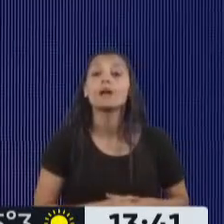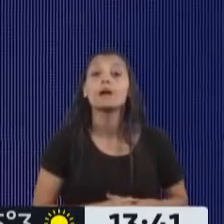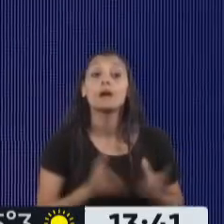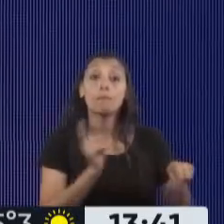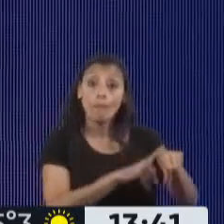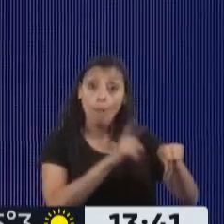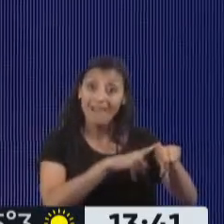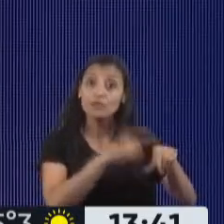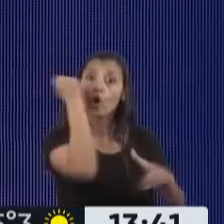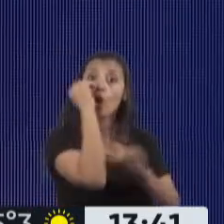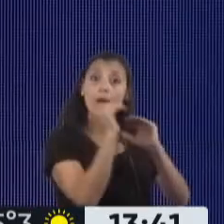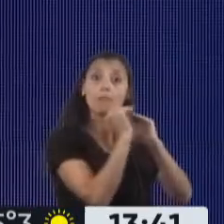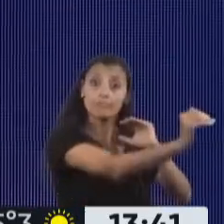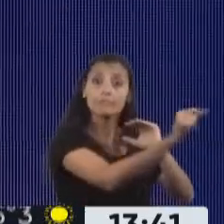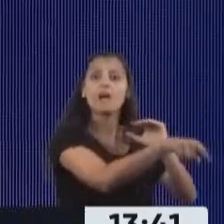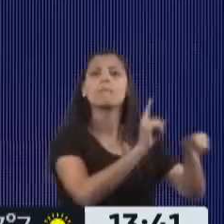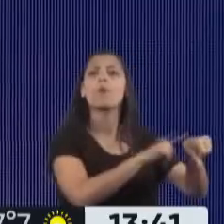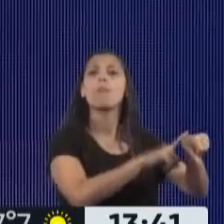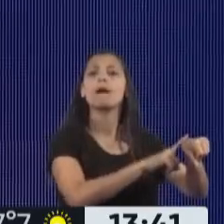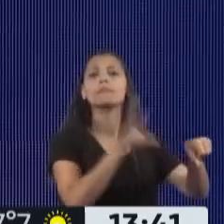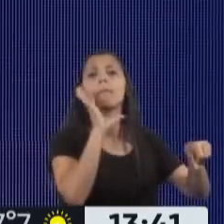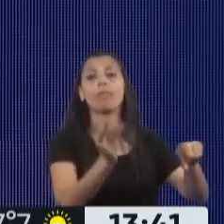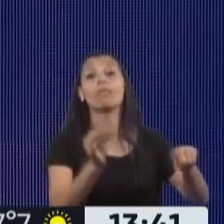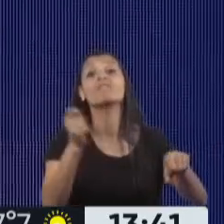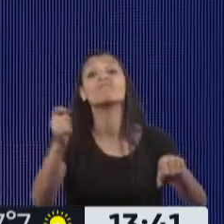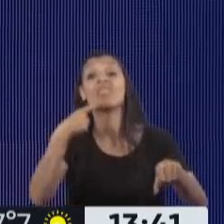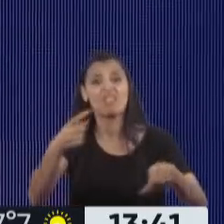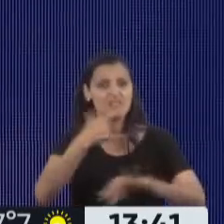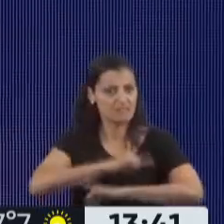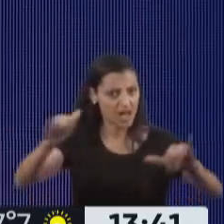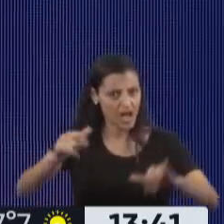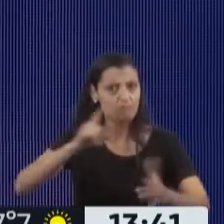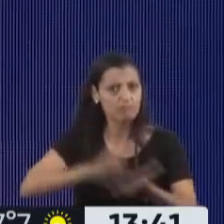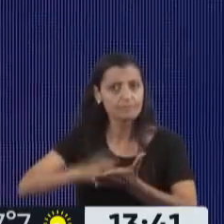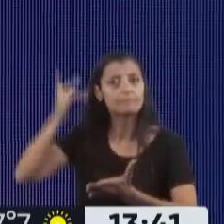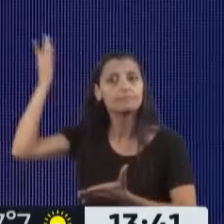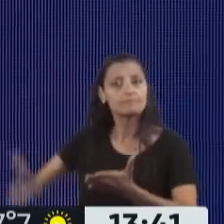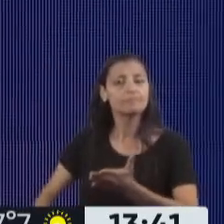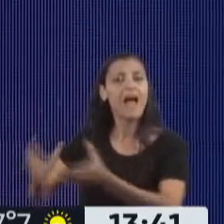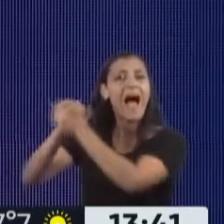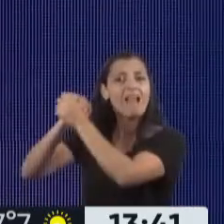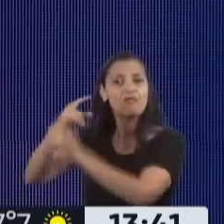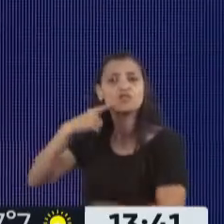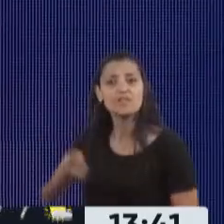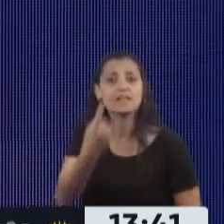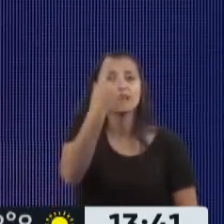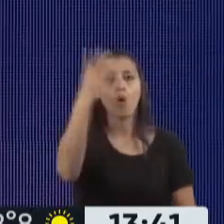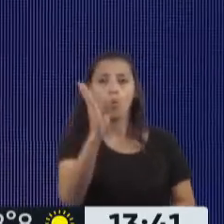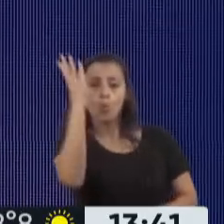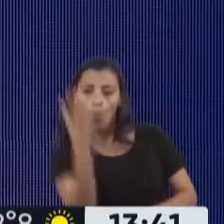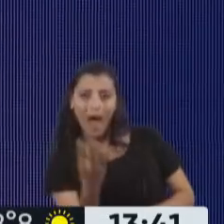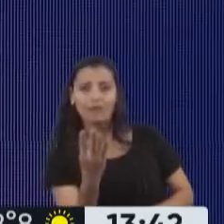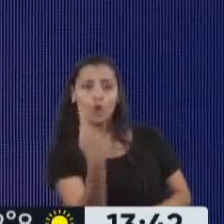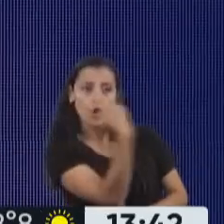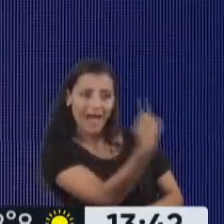empieza, digamos, digamos, por indicación de Alfonsín, a darle un cuarto de punto así, digamos, a